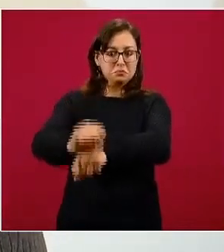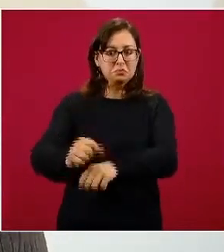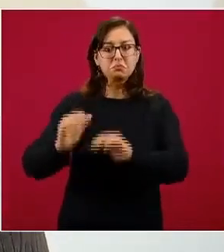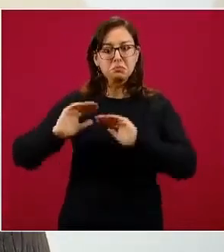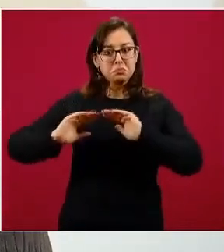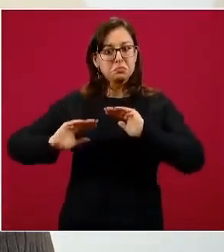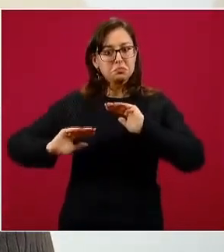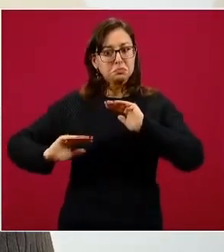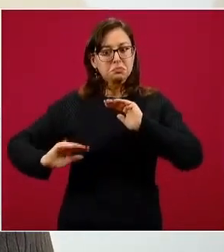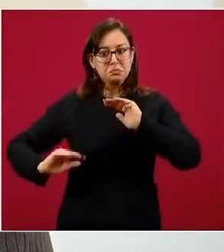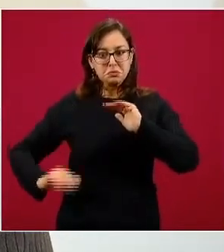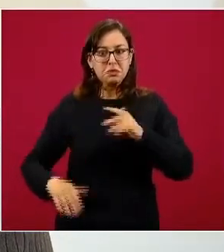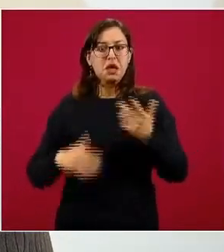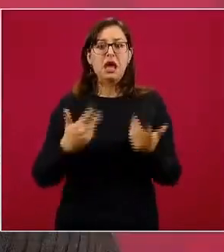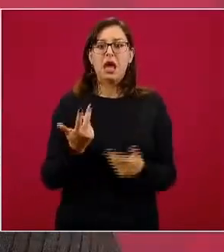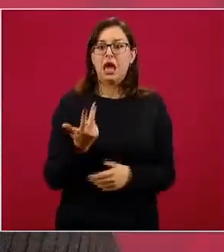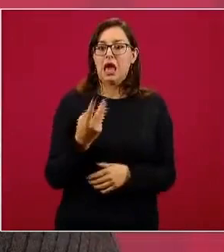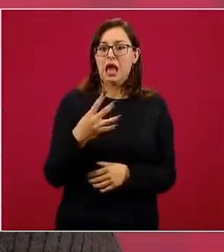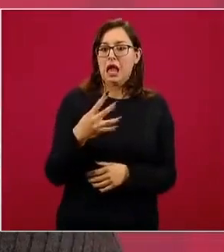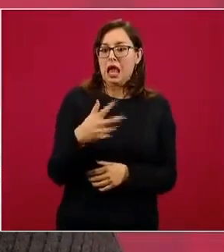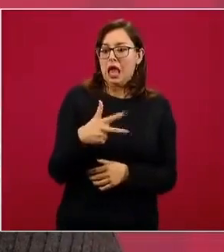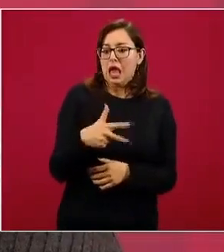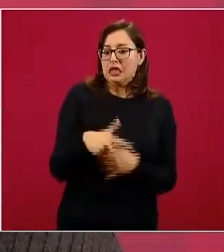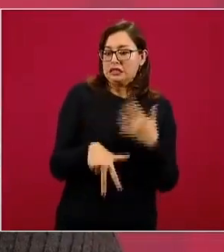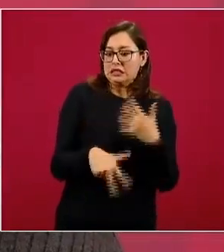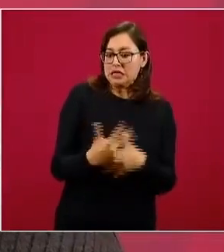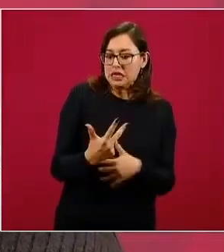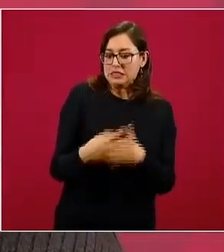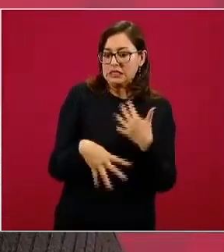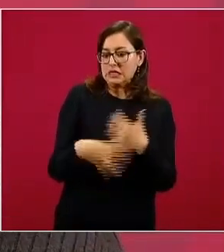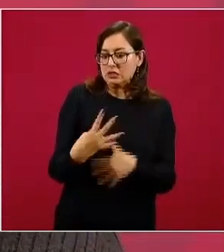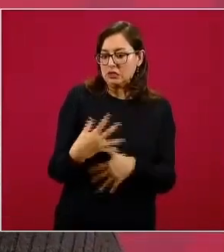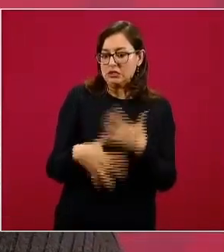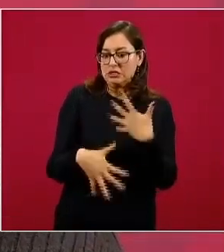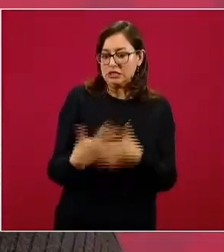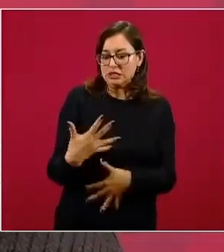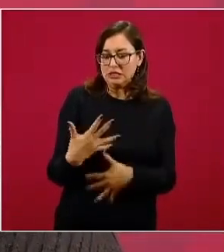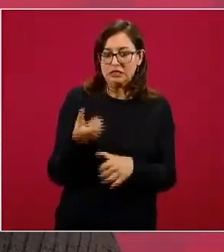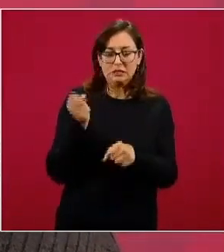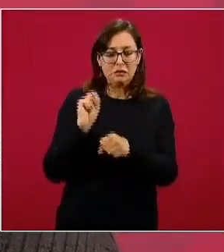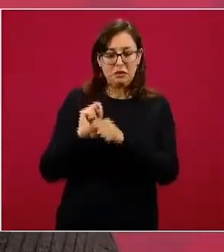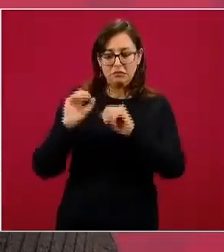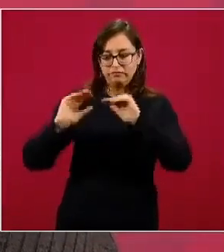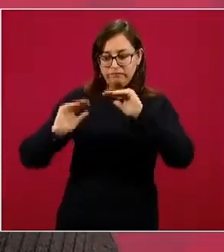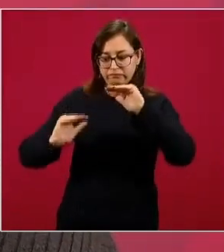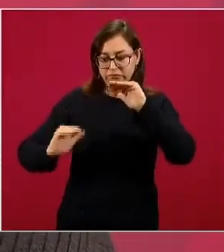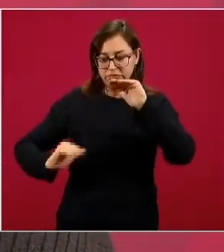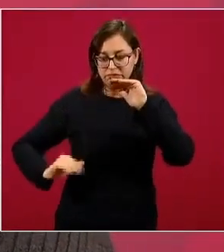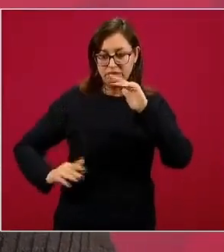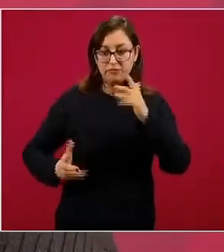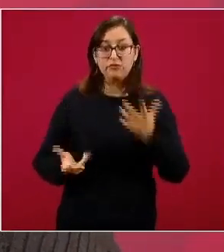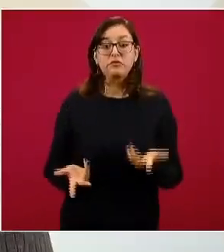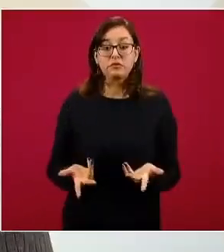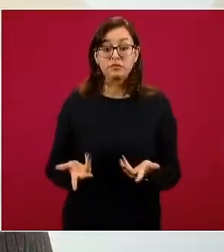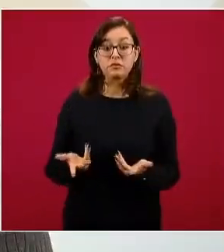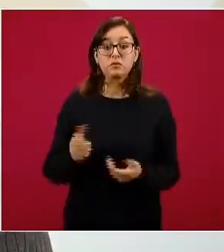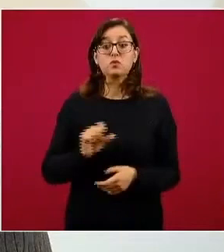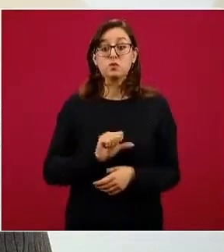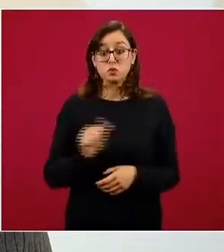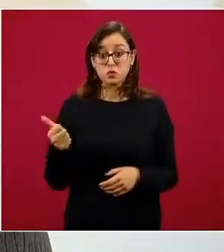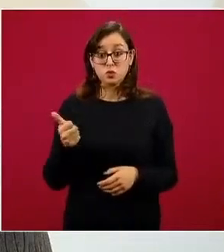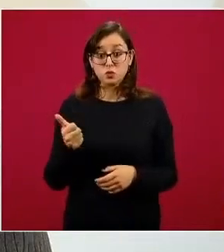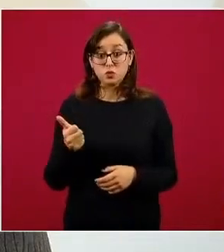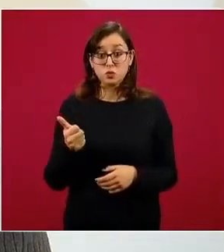algunos estados desde 13, 14, 15 semanas de tendencia descendente, y otras de ellas precisamente estarían con